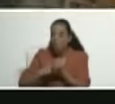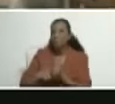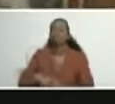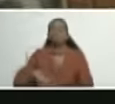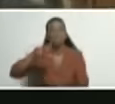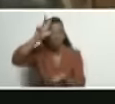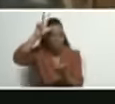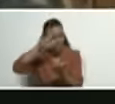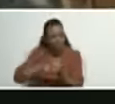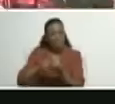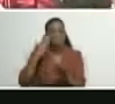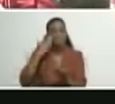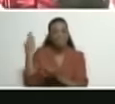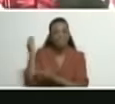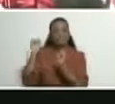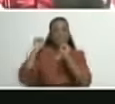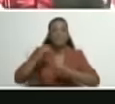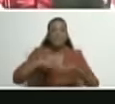Aprobado por Silita, pues.